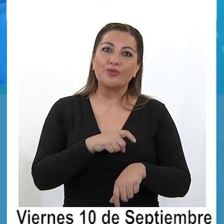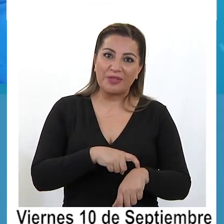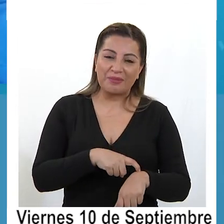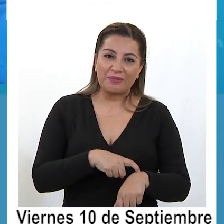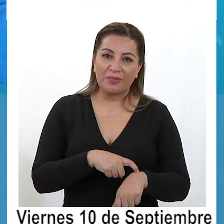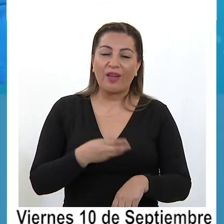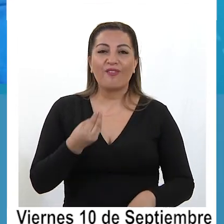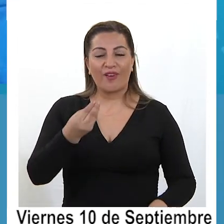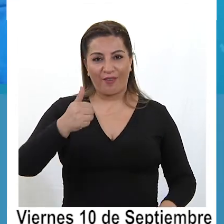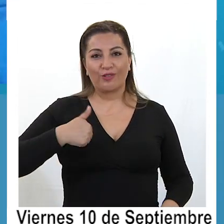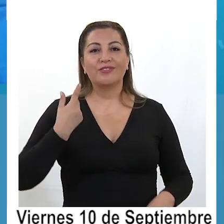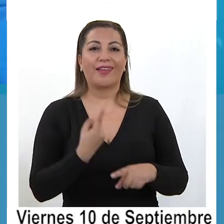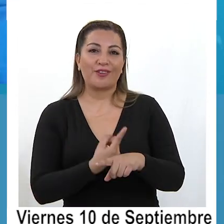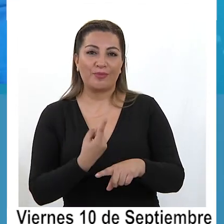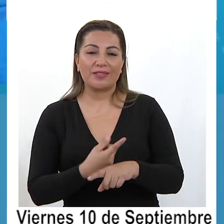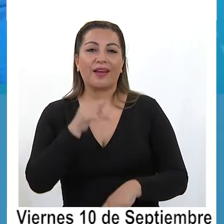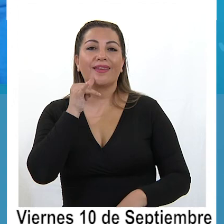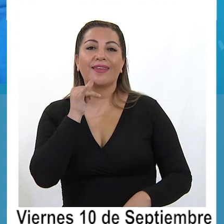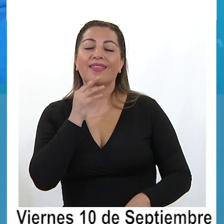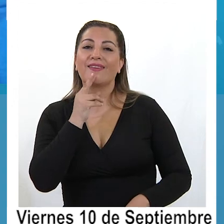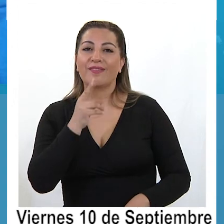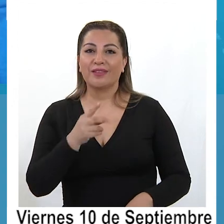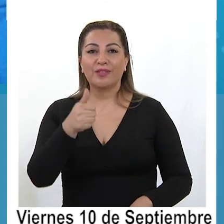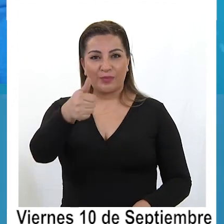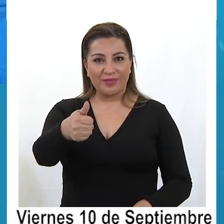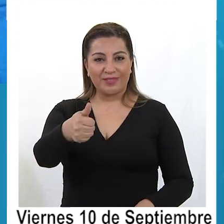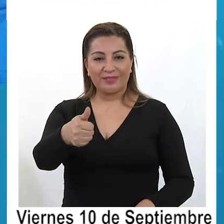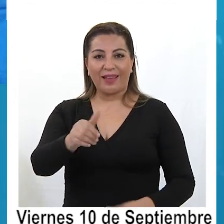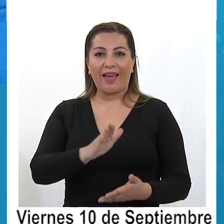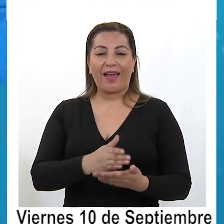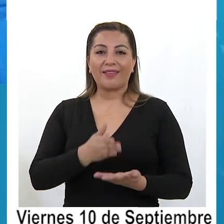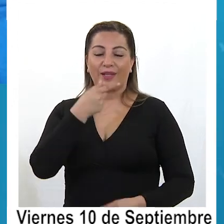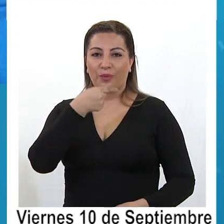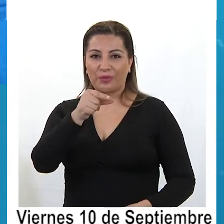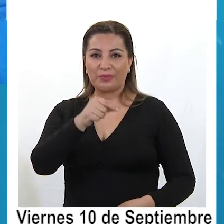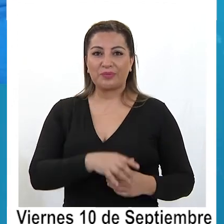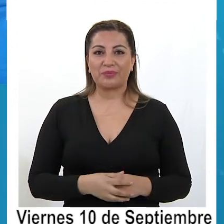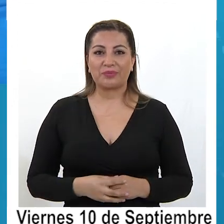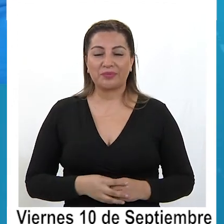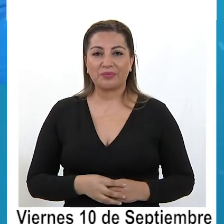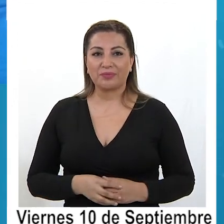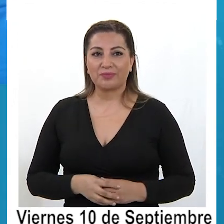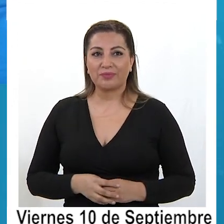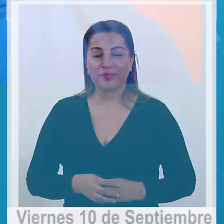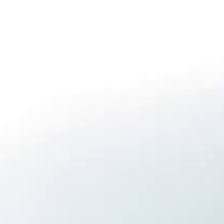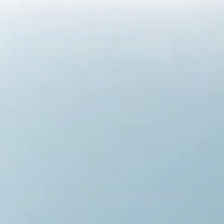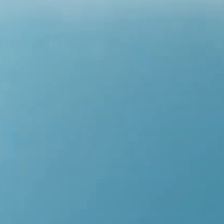tiempo y también su disposición de conversar con Iquique Televisión. Que esté muy bien. Hasta luego.